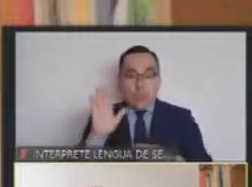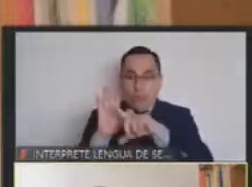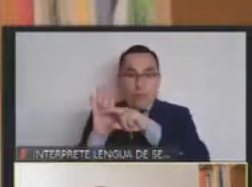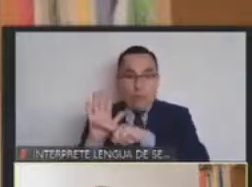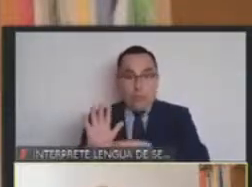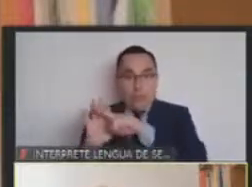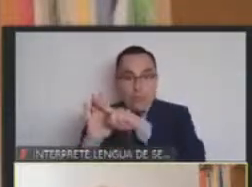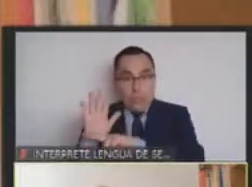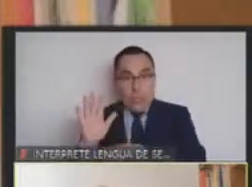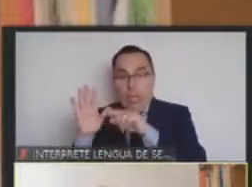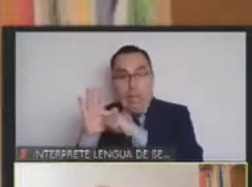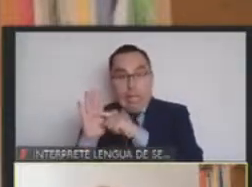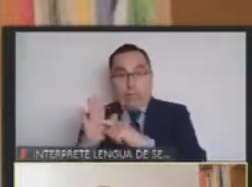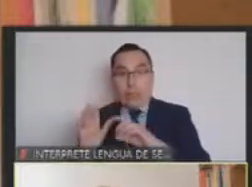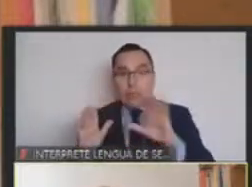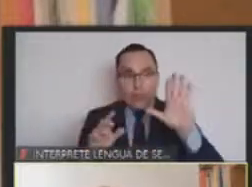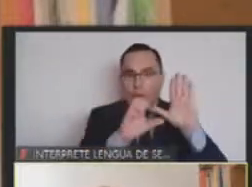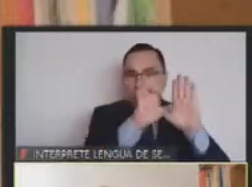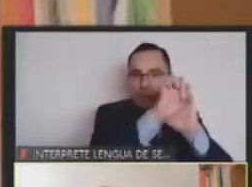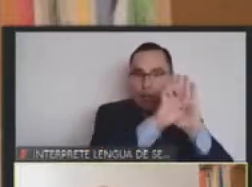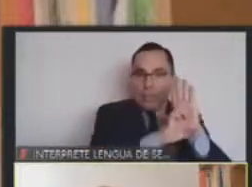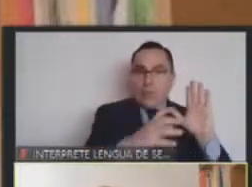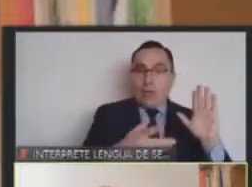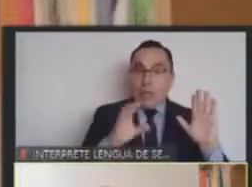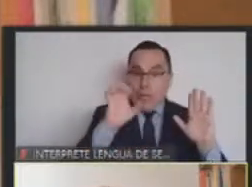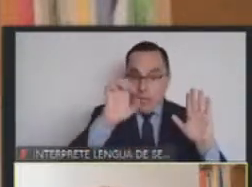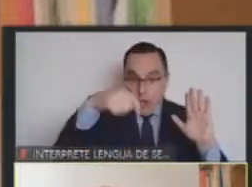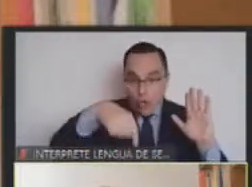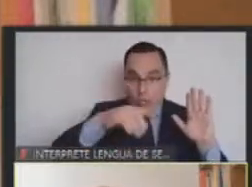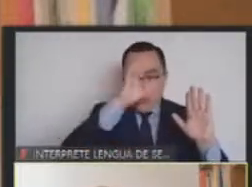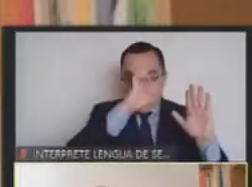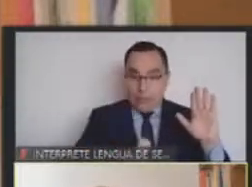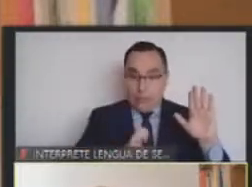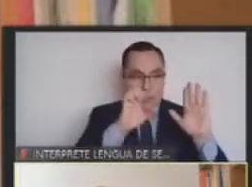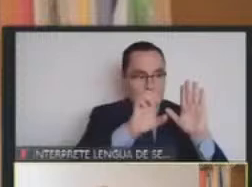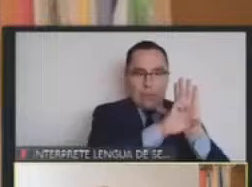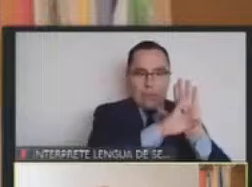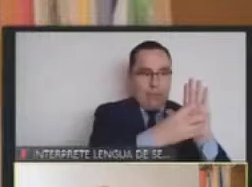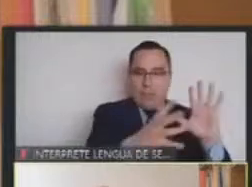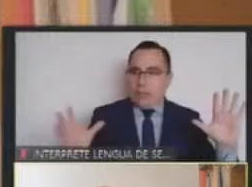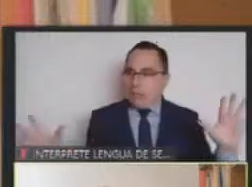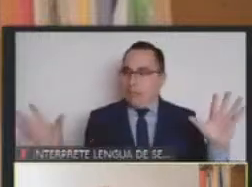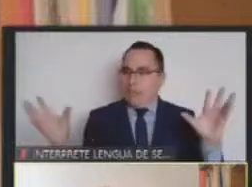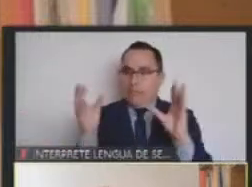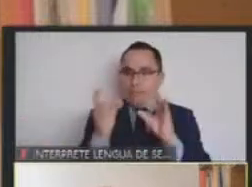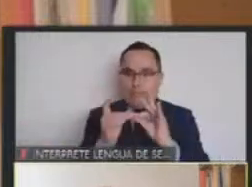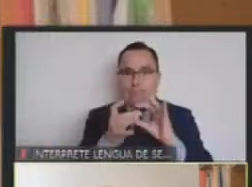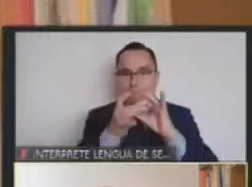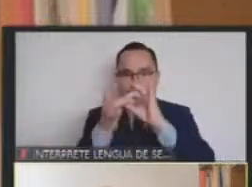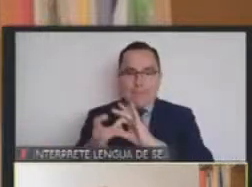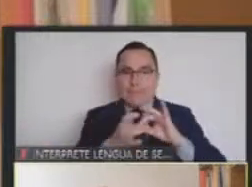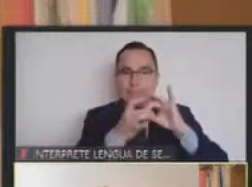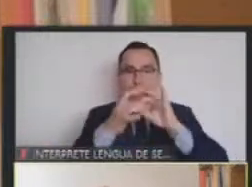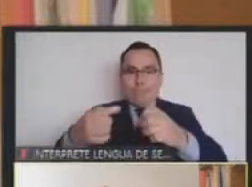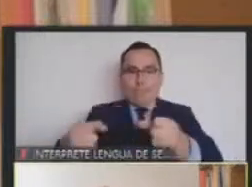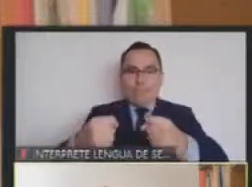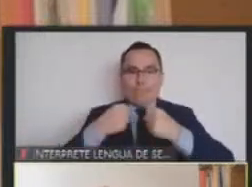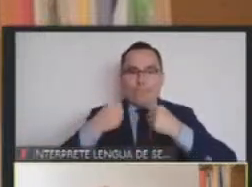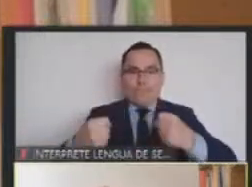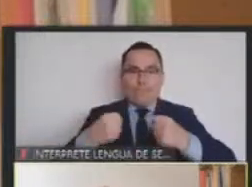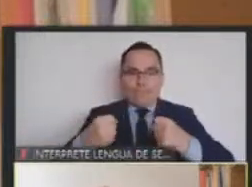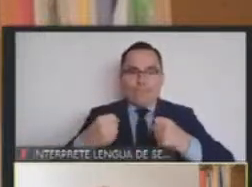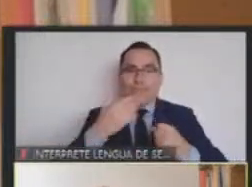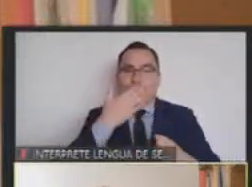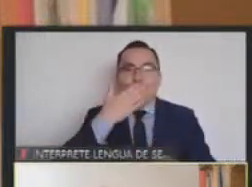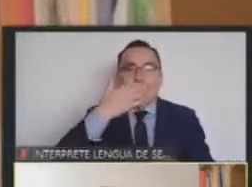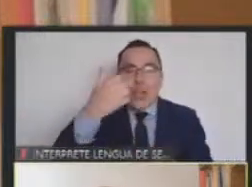la dimensión ética adquiere una importancia fundamental. Se fortalece entonces la importancia de los valores éticos.